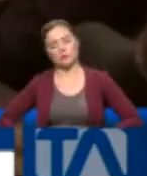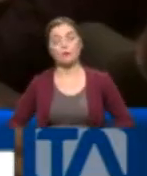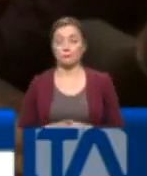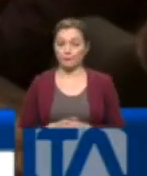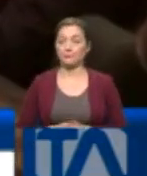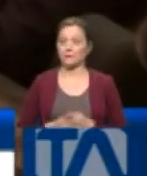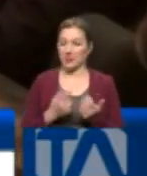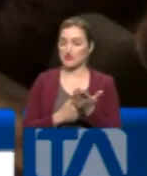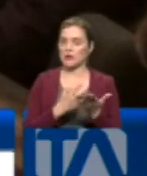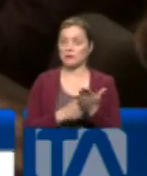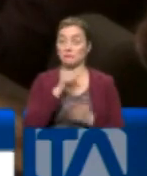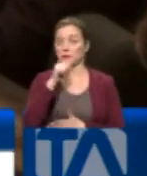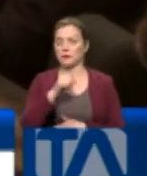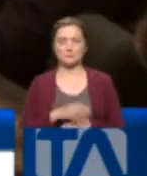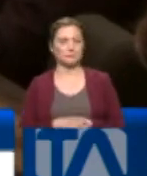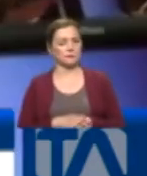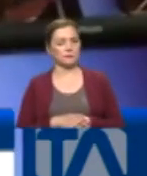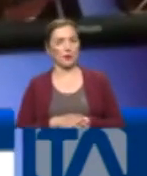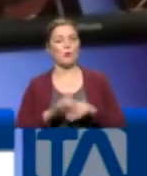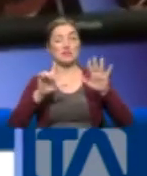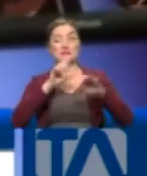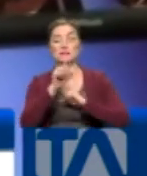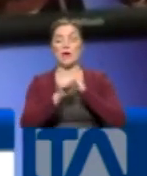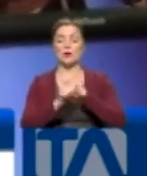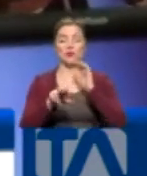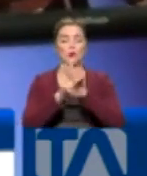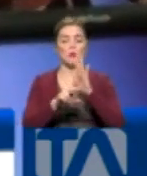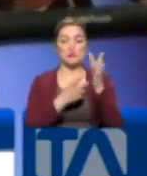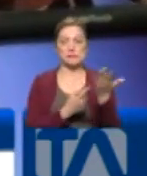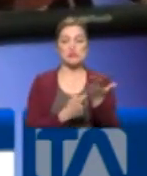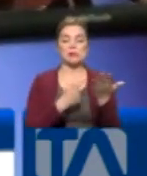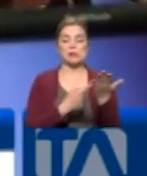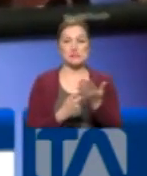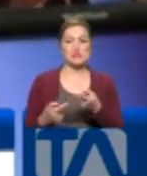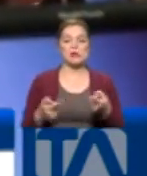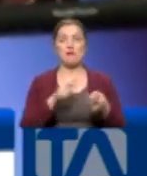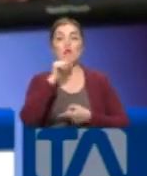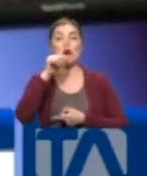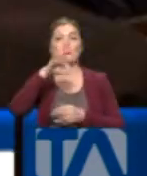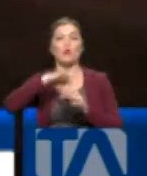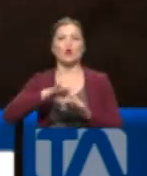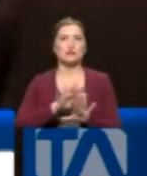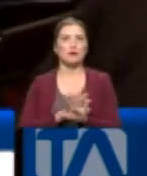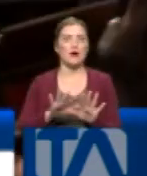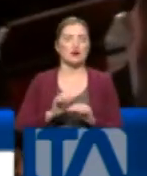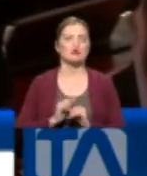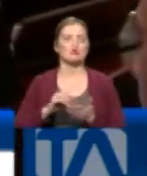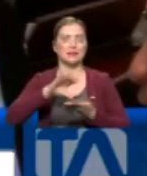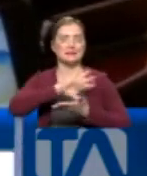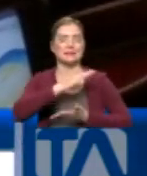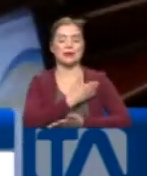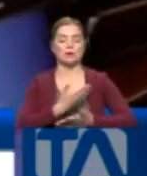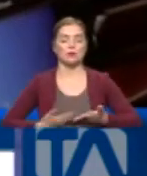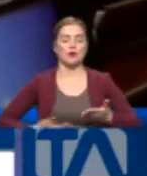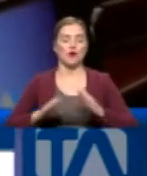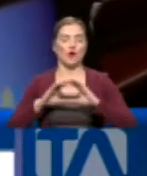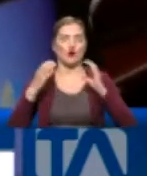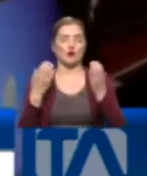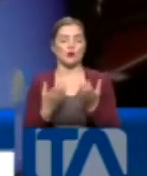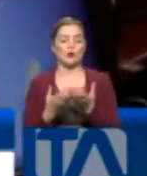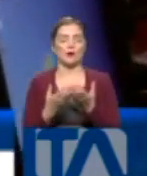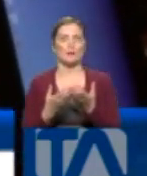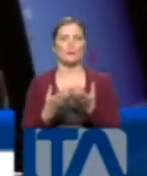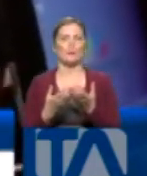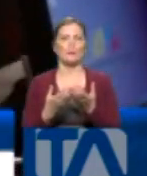en el país desde hace 7 años y aun cuando resta únicamente someterla a votación, el presidente de la comisión a cargo del proyecto,